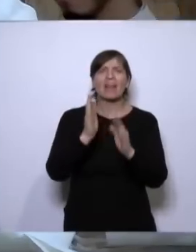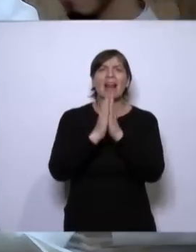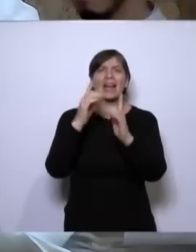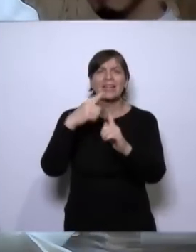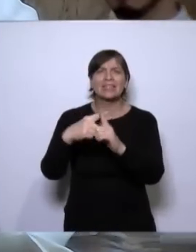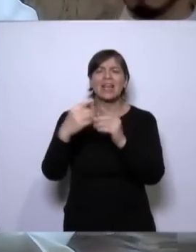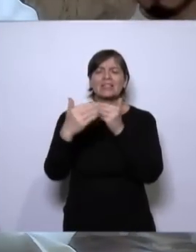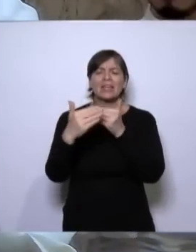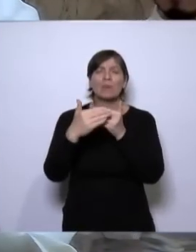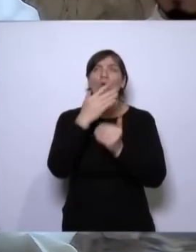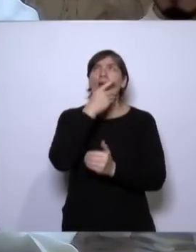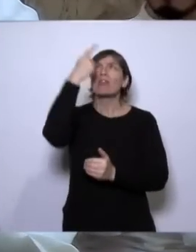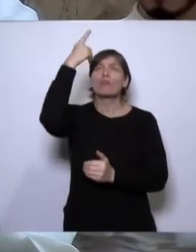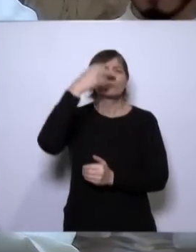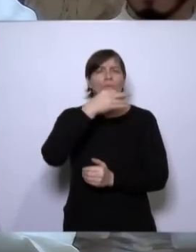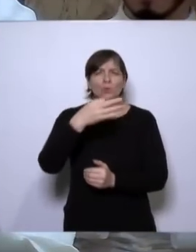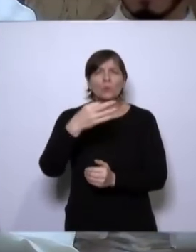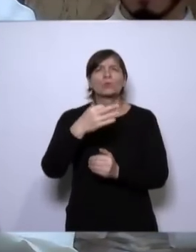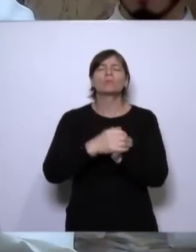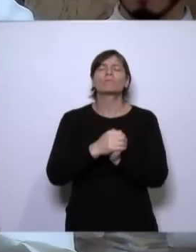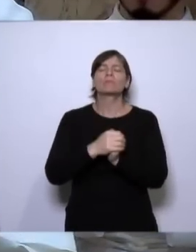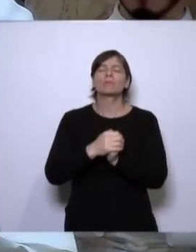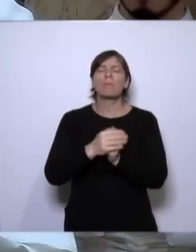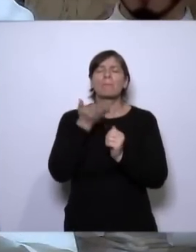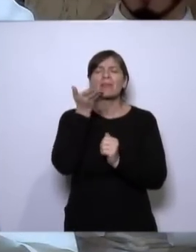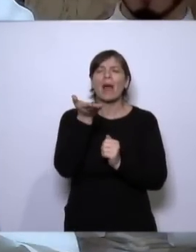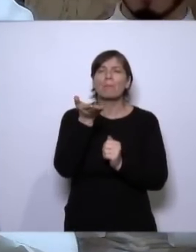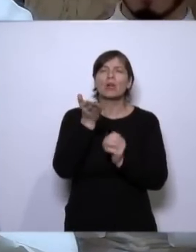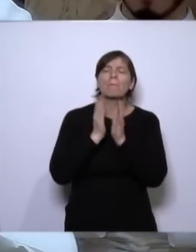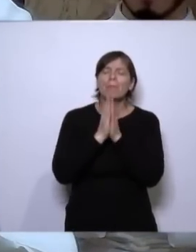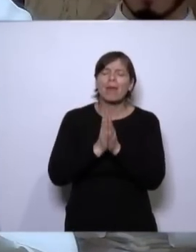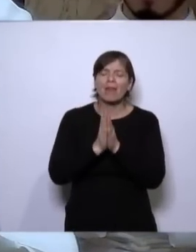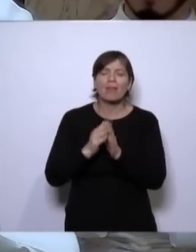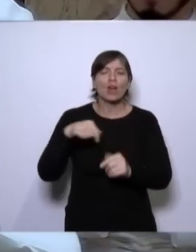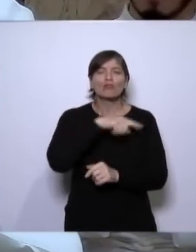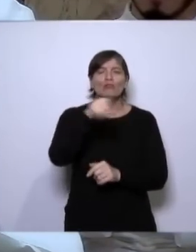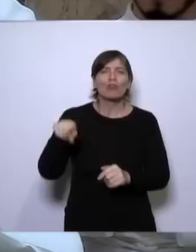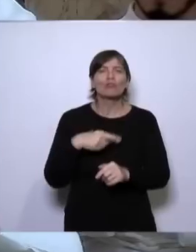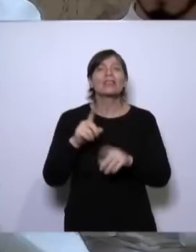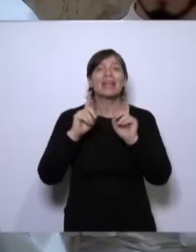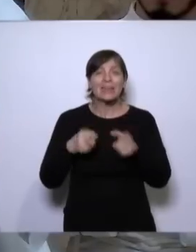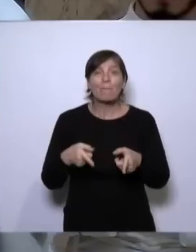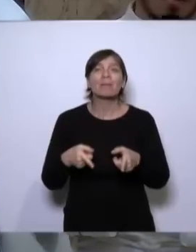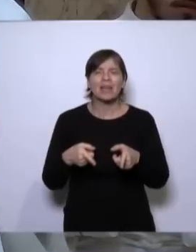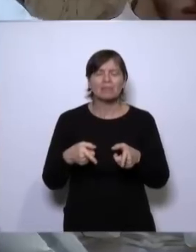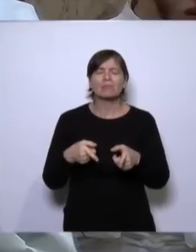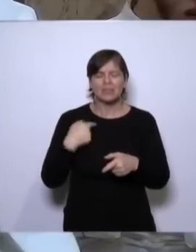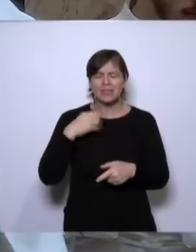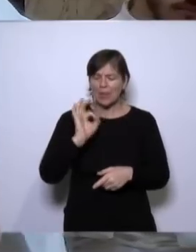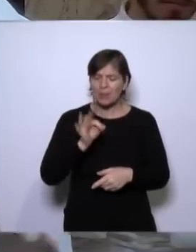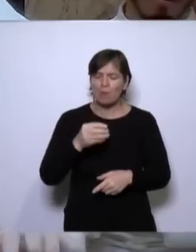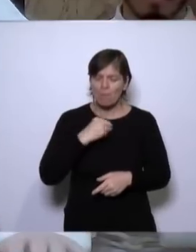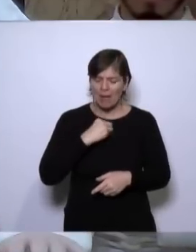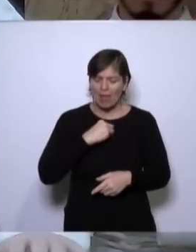Dios justo y pidámosle que tenga piedad de nosotros, que también nos